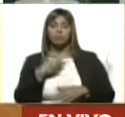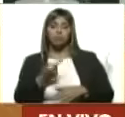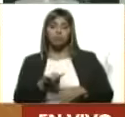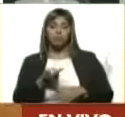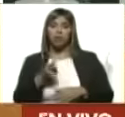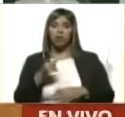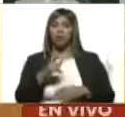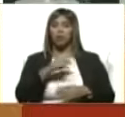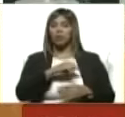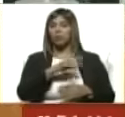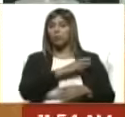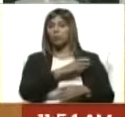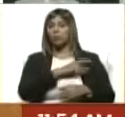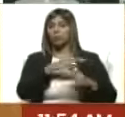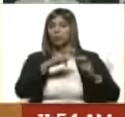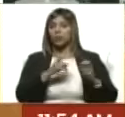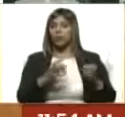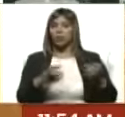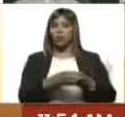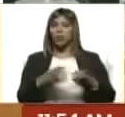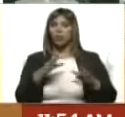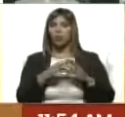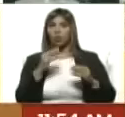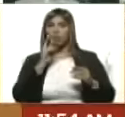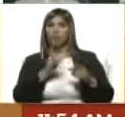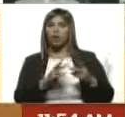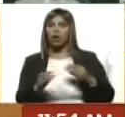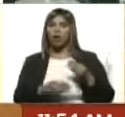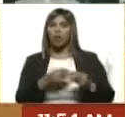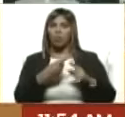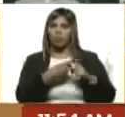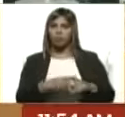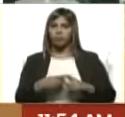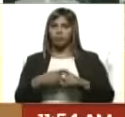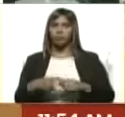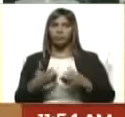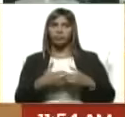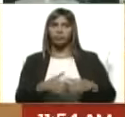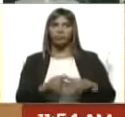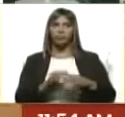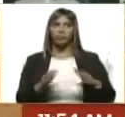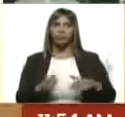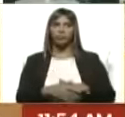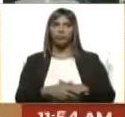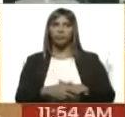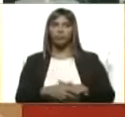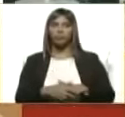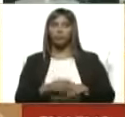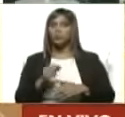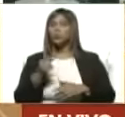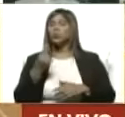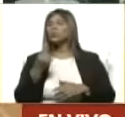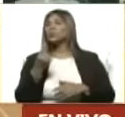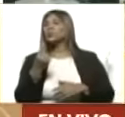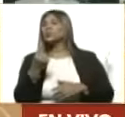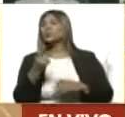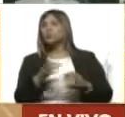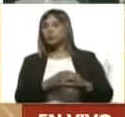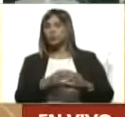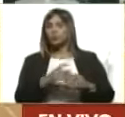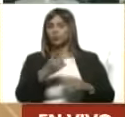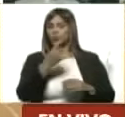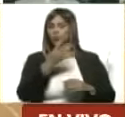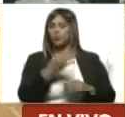¿Pueden los patarucos sentarse en una reunión, todos ellos, a ver cómo están sus maquinarias? Y un solo partido de